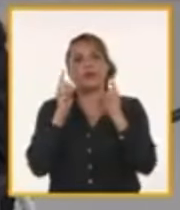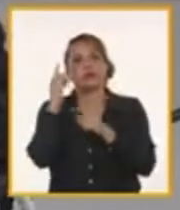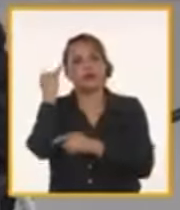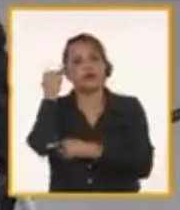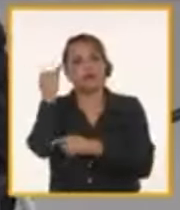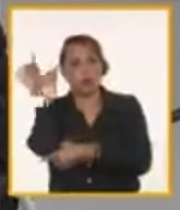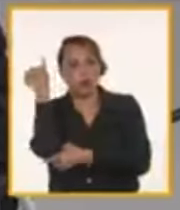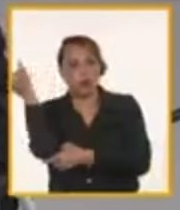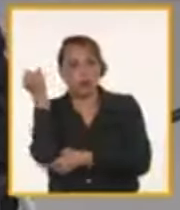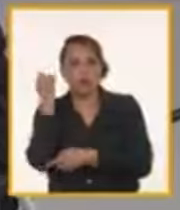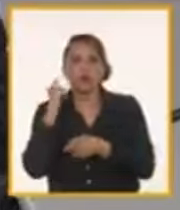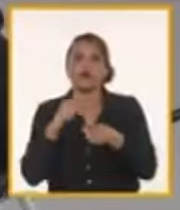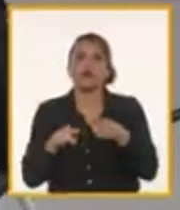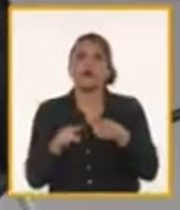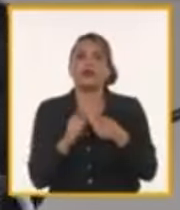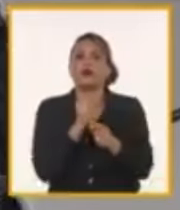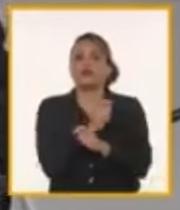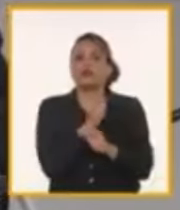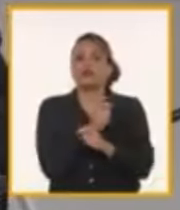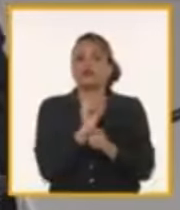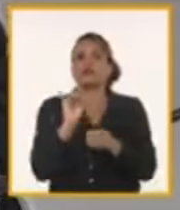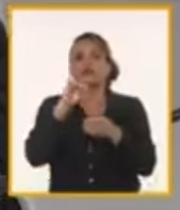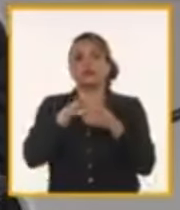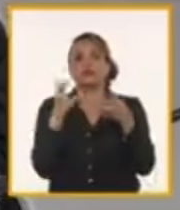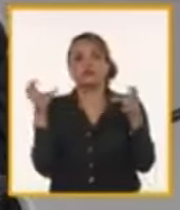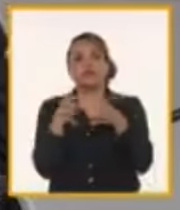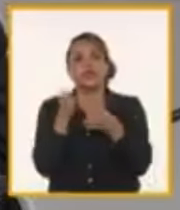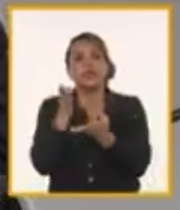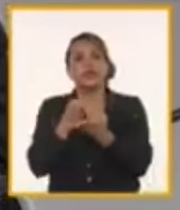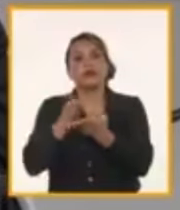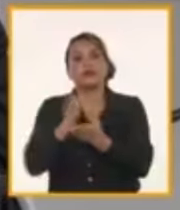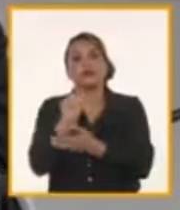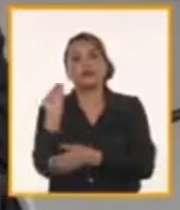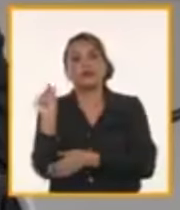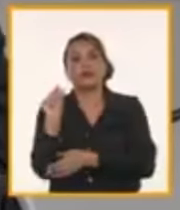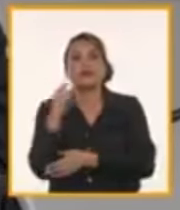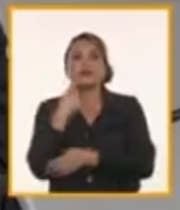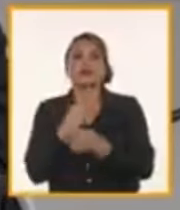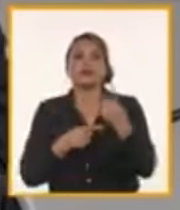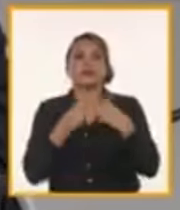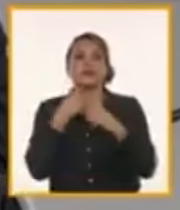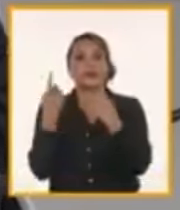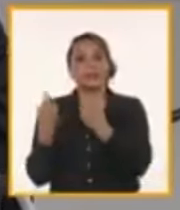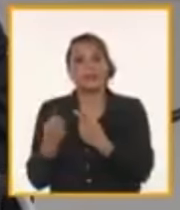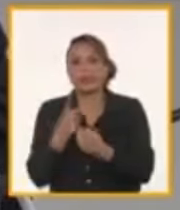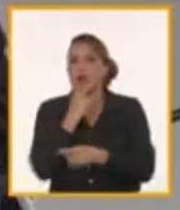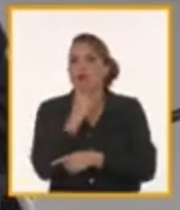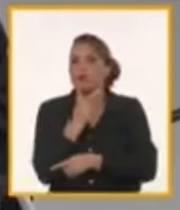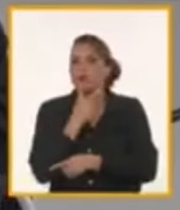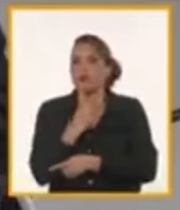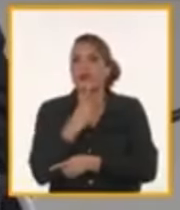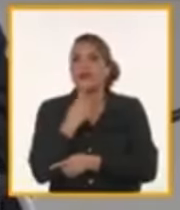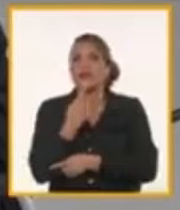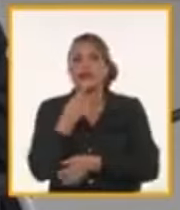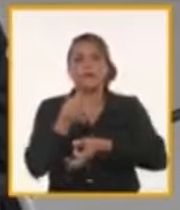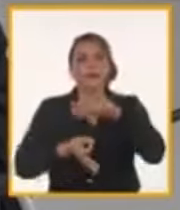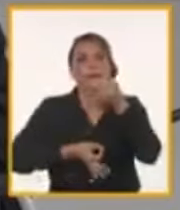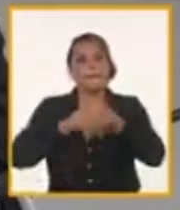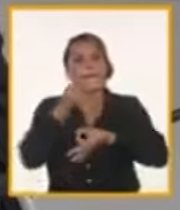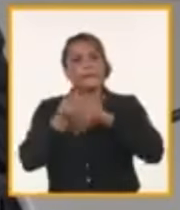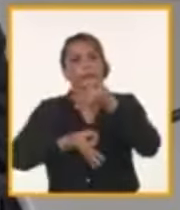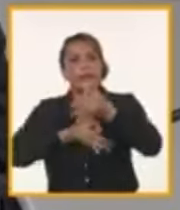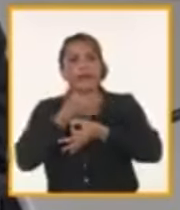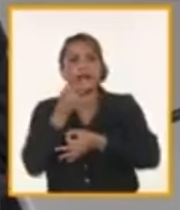formación integral de nuestros estudiantes dentro de lo cual se ubican algunas necesidades que hemos descrito definido en la